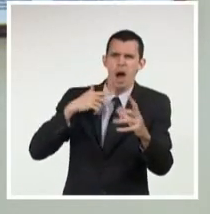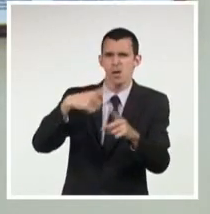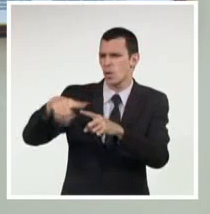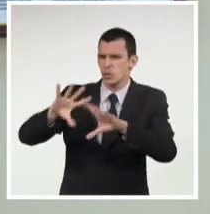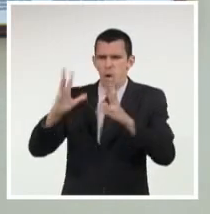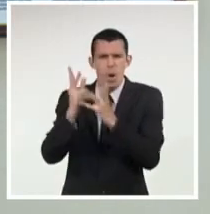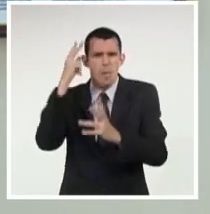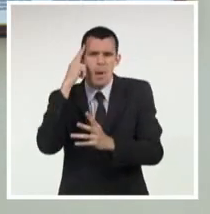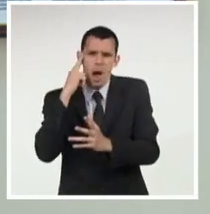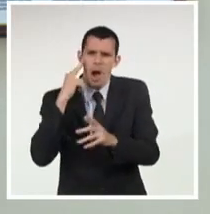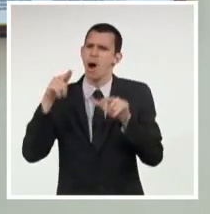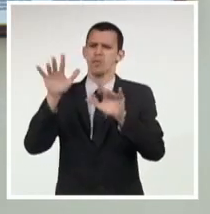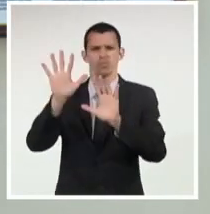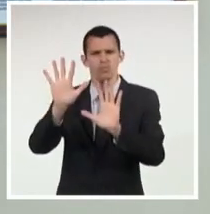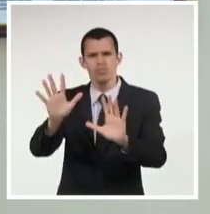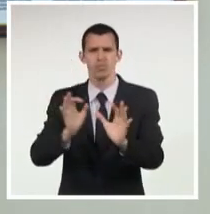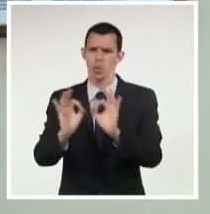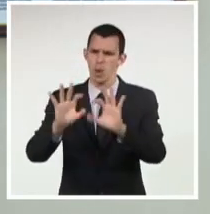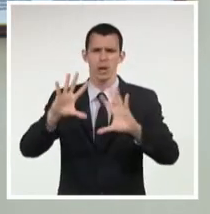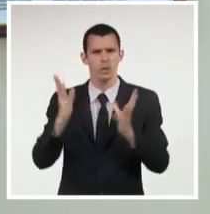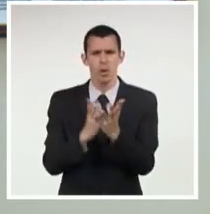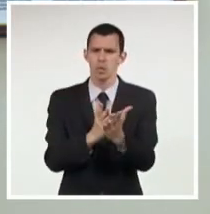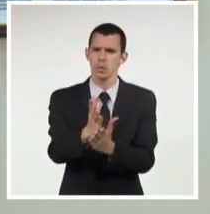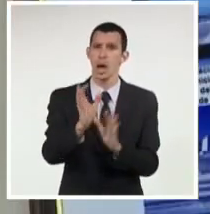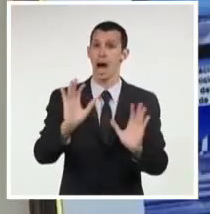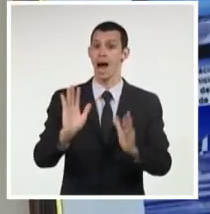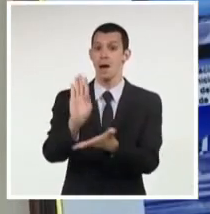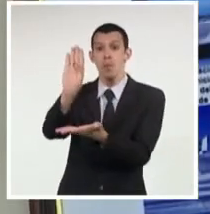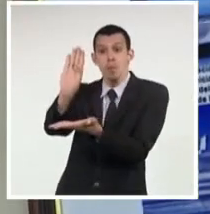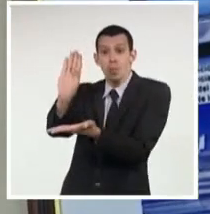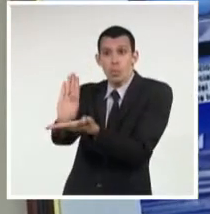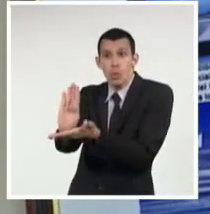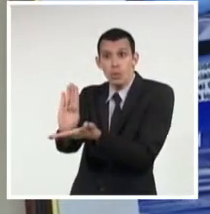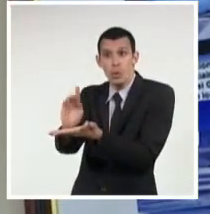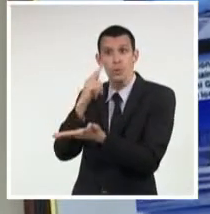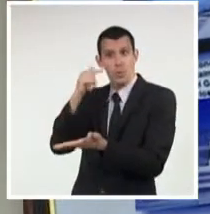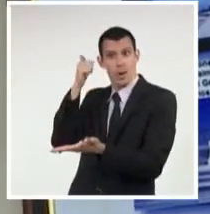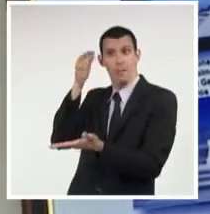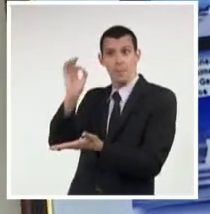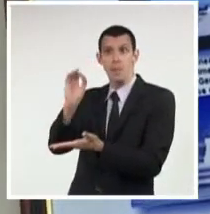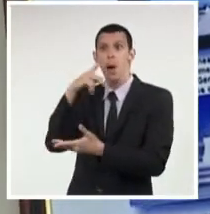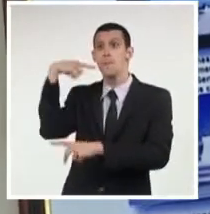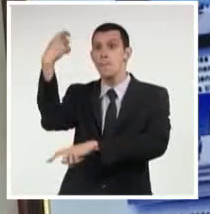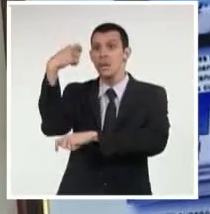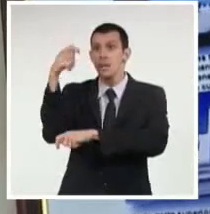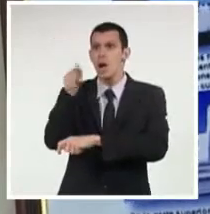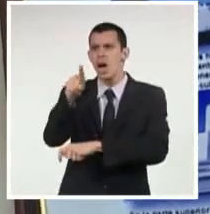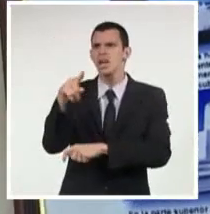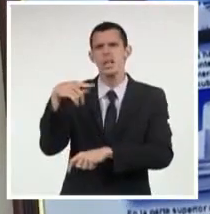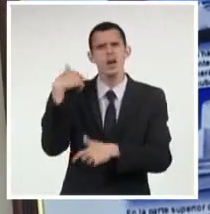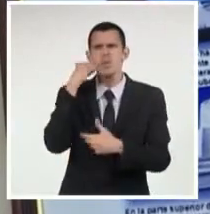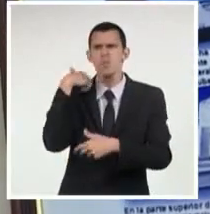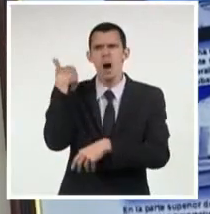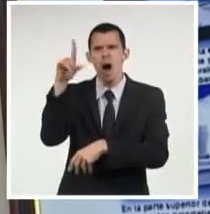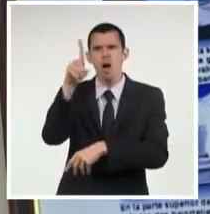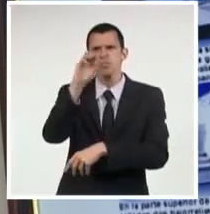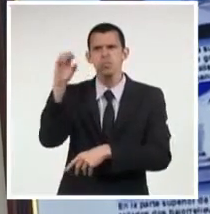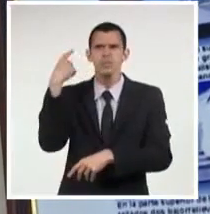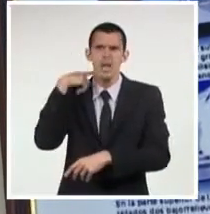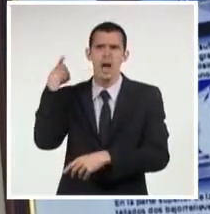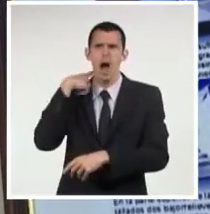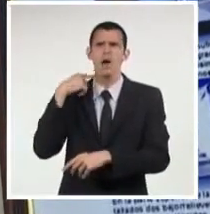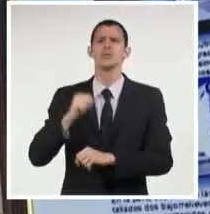de Maceo que tiene más de 100 años. La figura fue realizada en Astoria, Estados Unidos, por